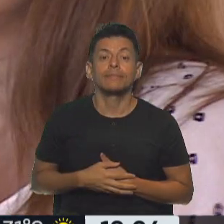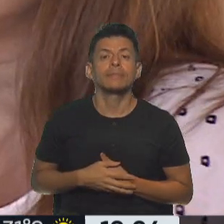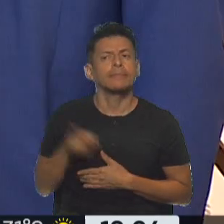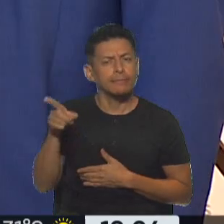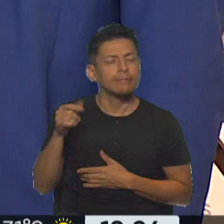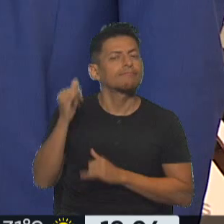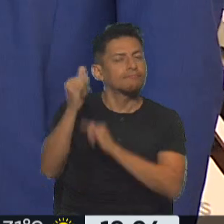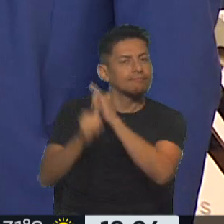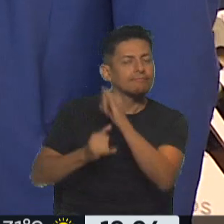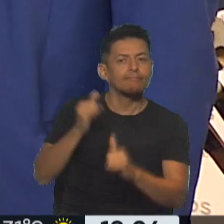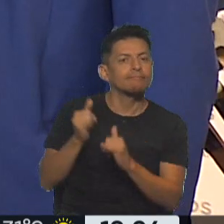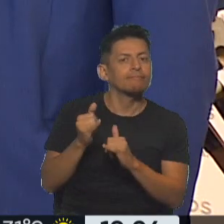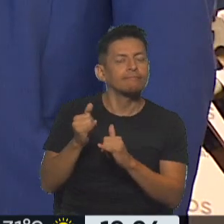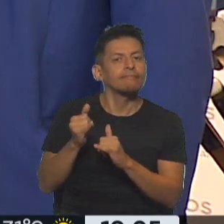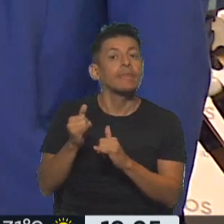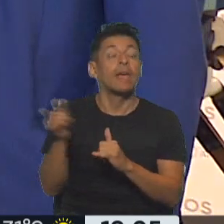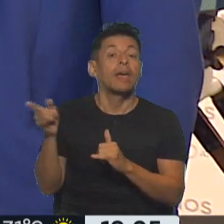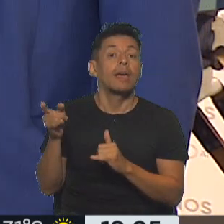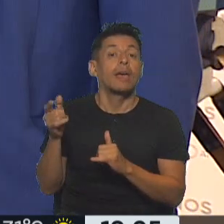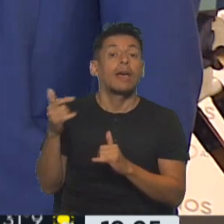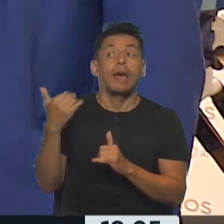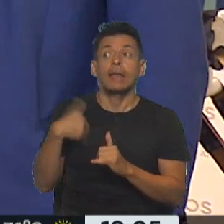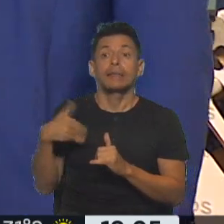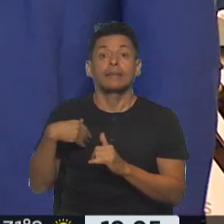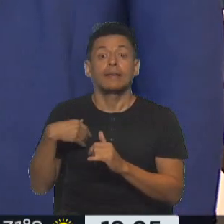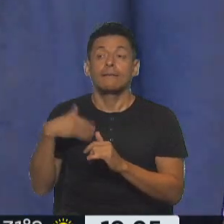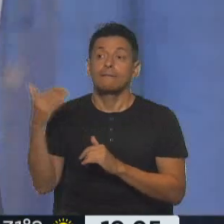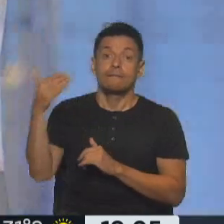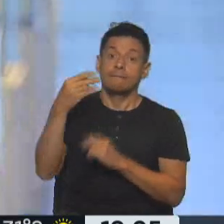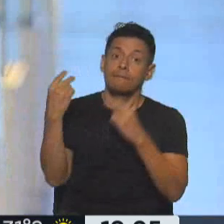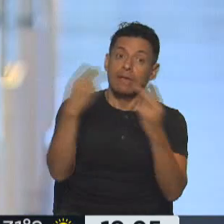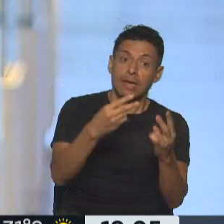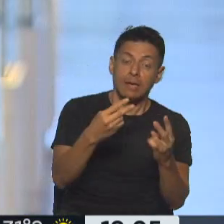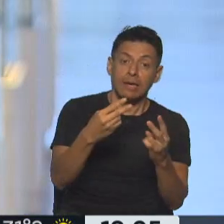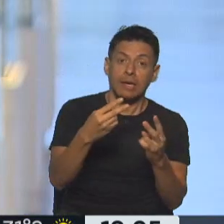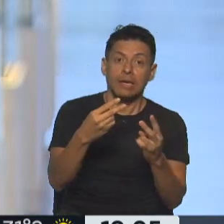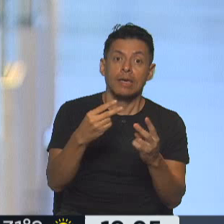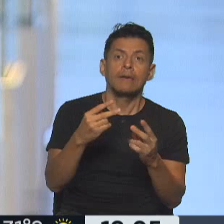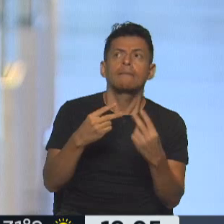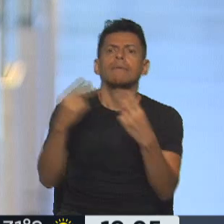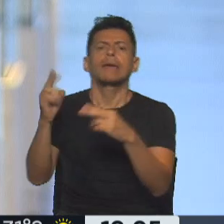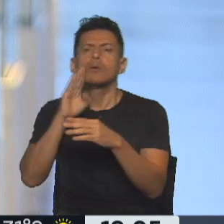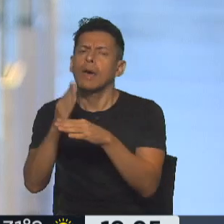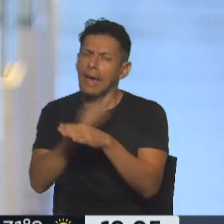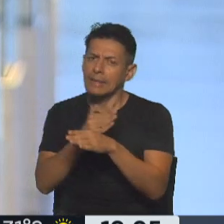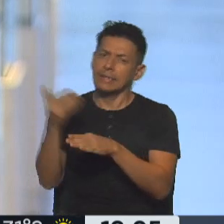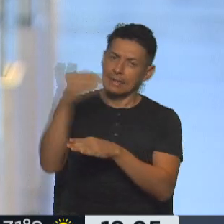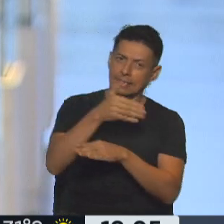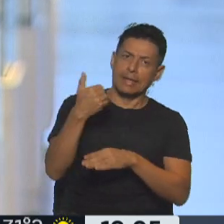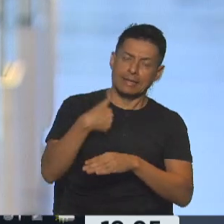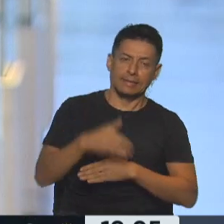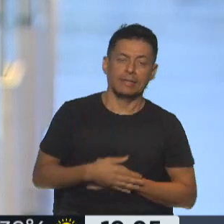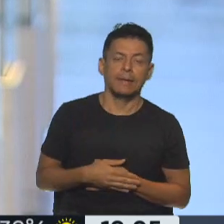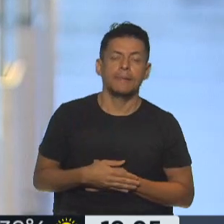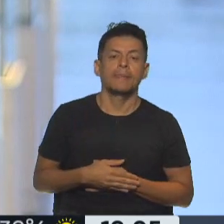hincapié en que este viaje a la Argentina ocurriera antes del viaje a los Estados Unidos y del